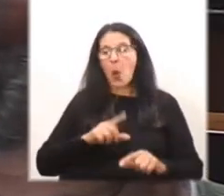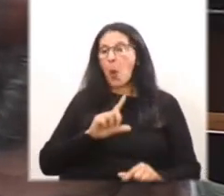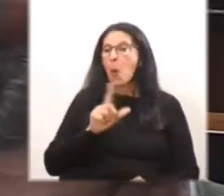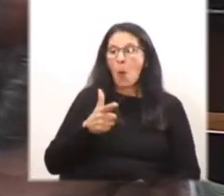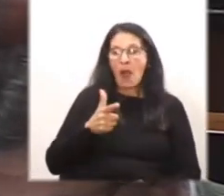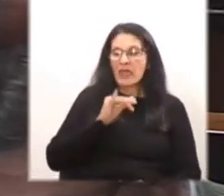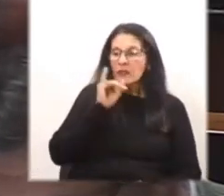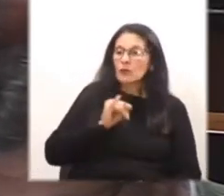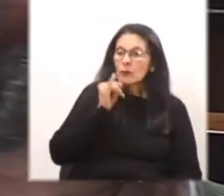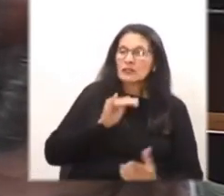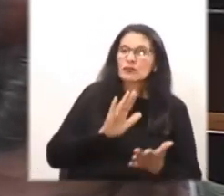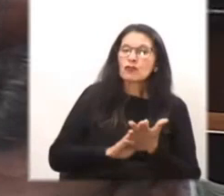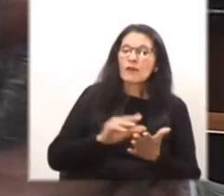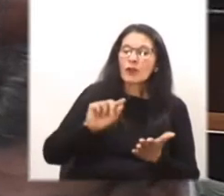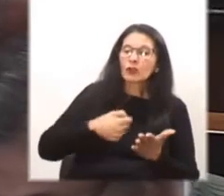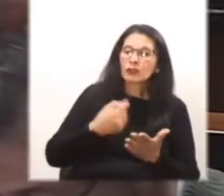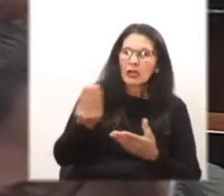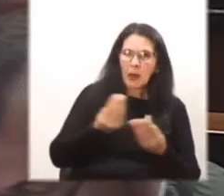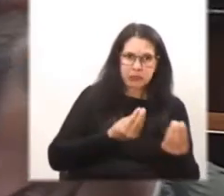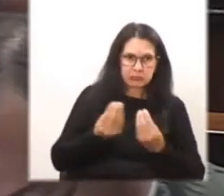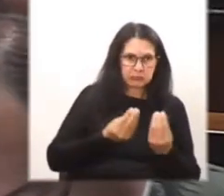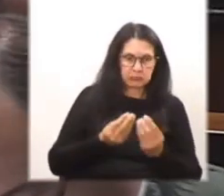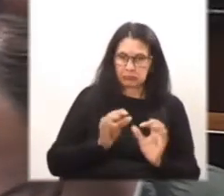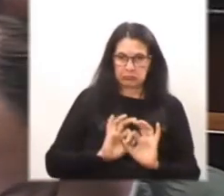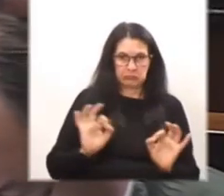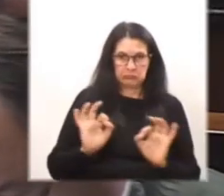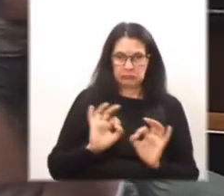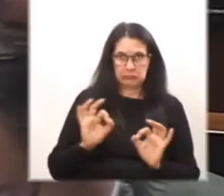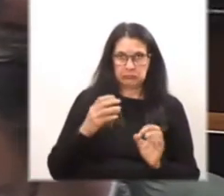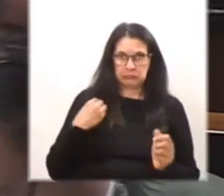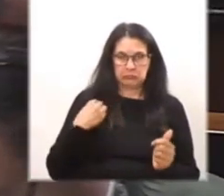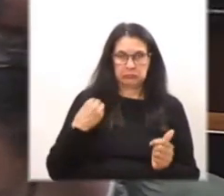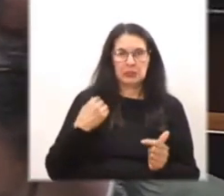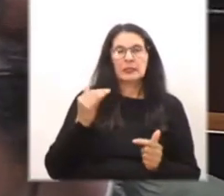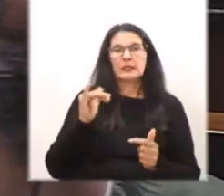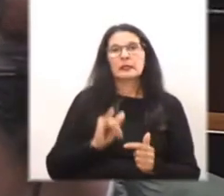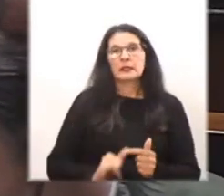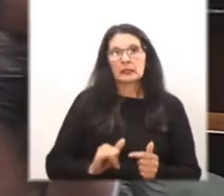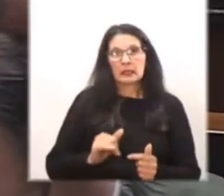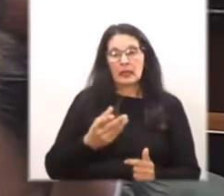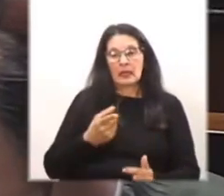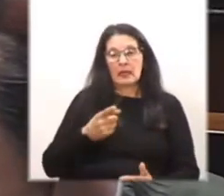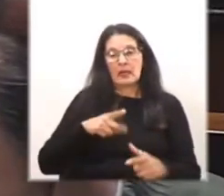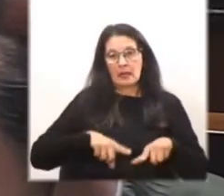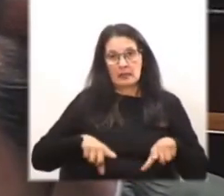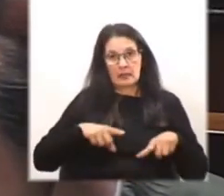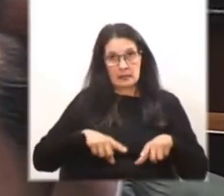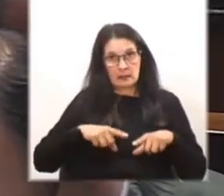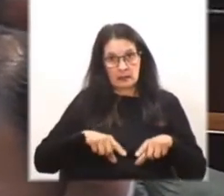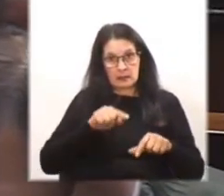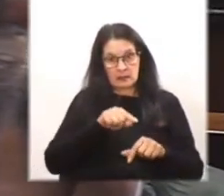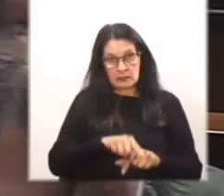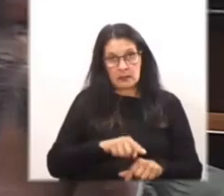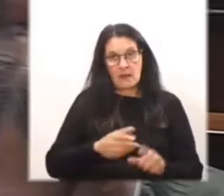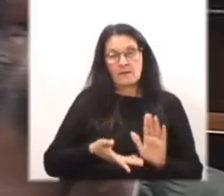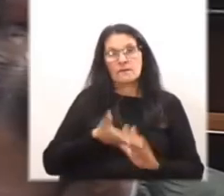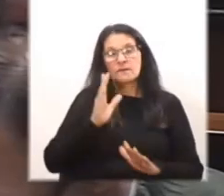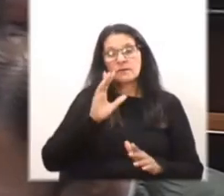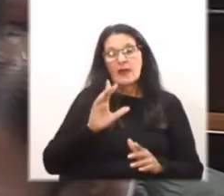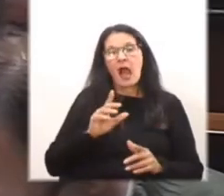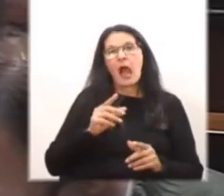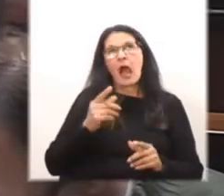de estas contrataciones. No obstante lo cual, el canciller va a adoptar